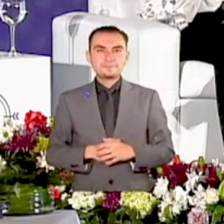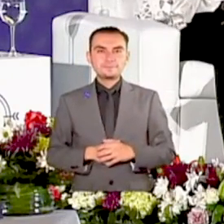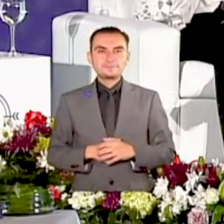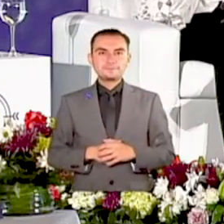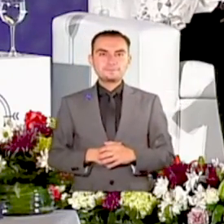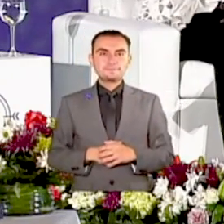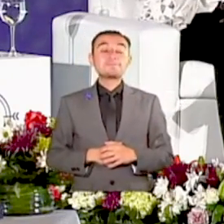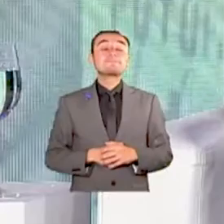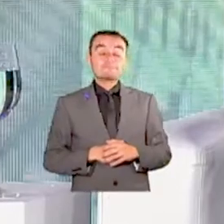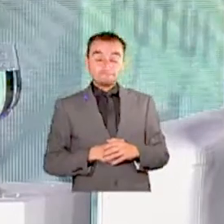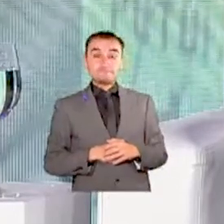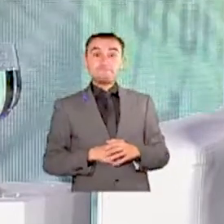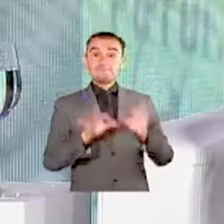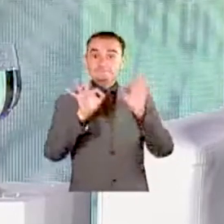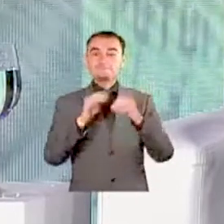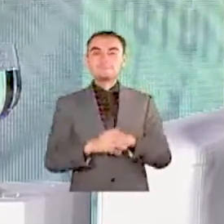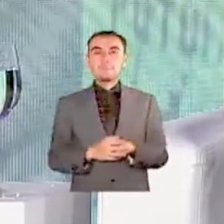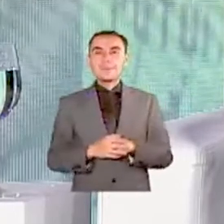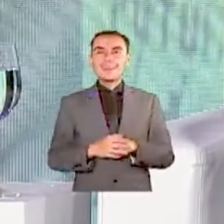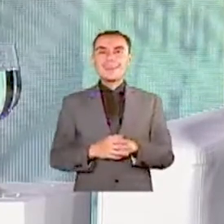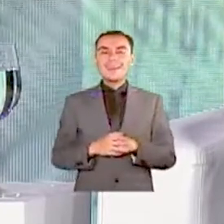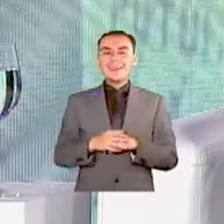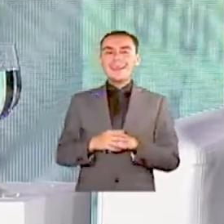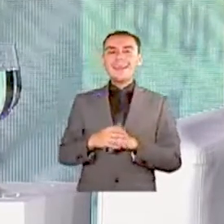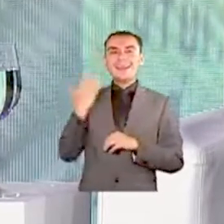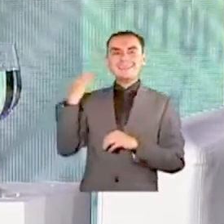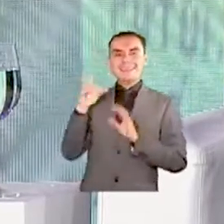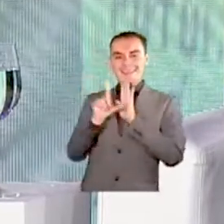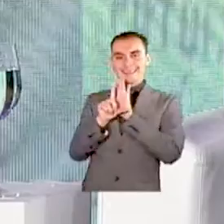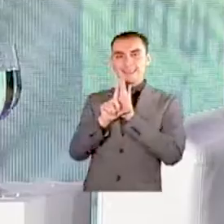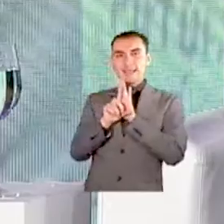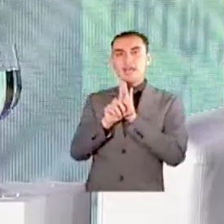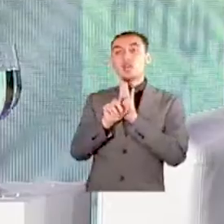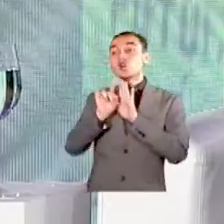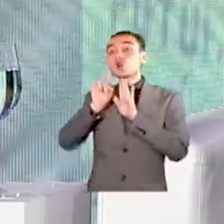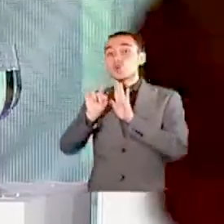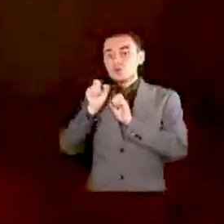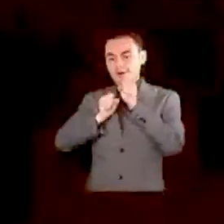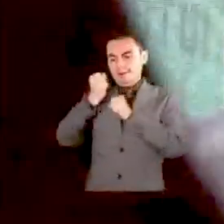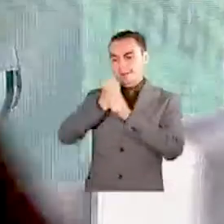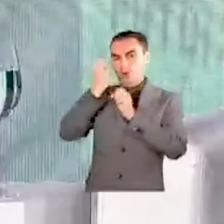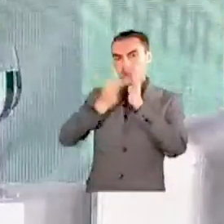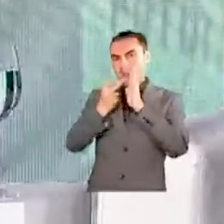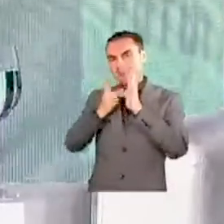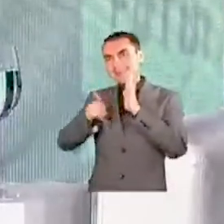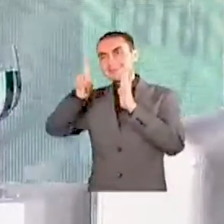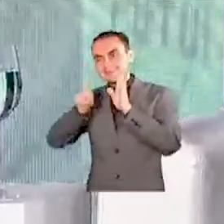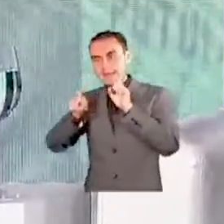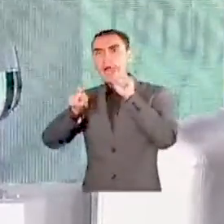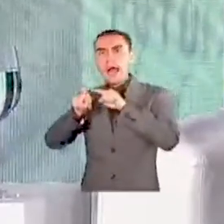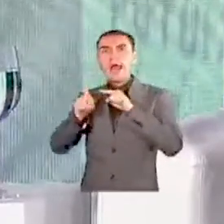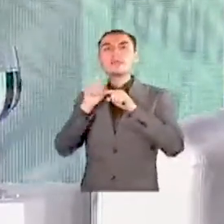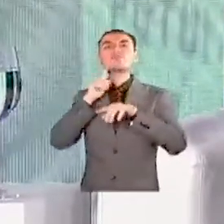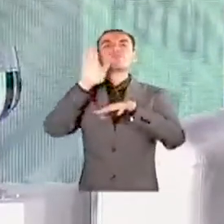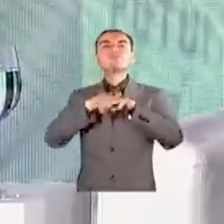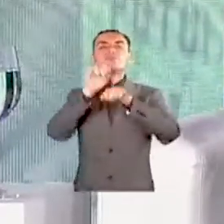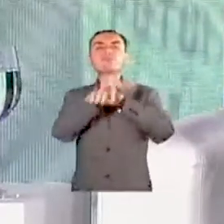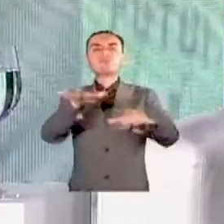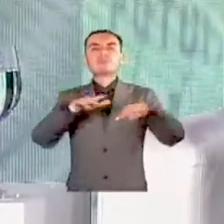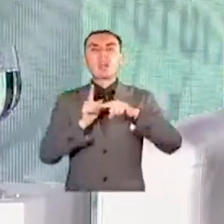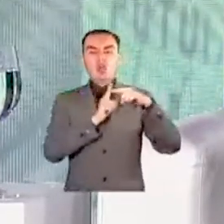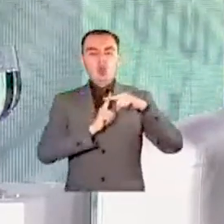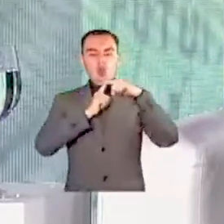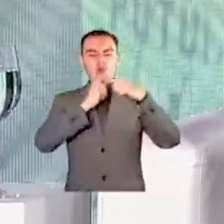Sí, señora Procuradora. El Acto Legislativo 1 de 2016 establece en la Procuraduría General